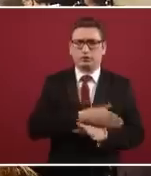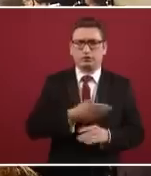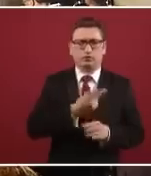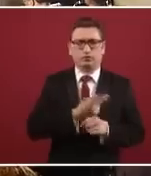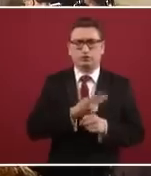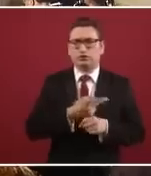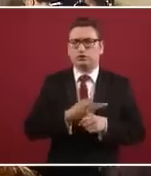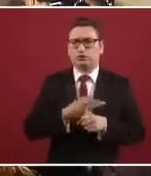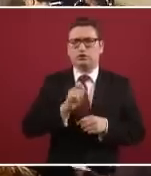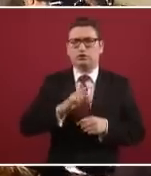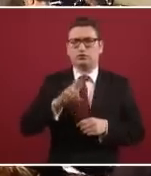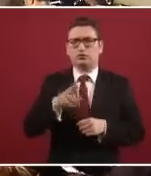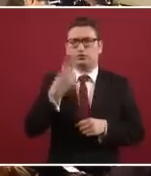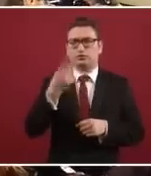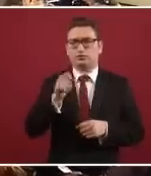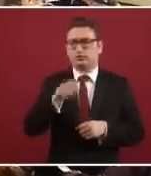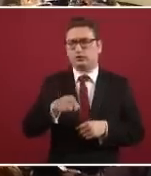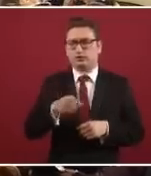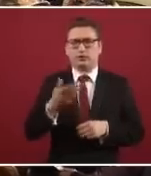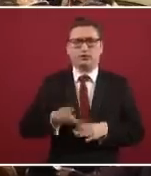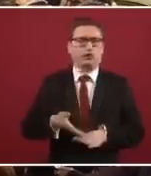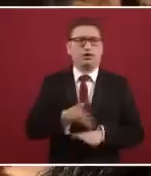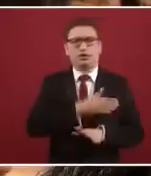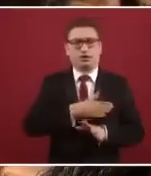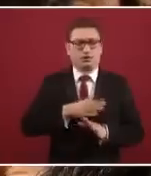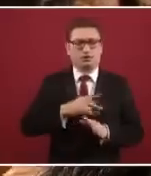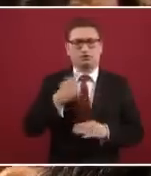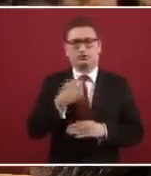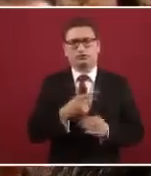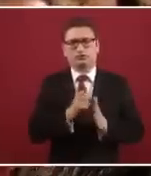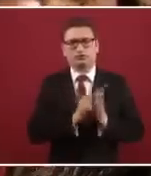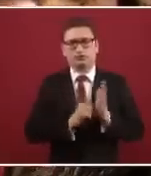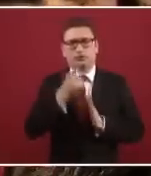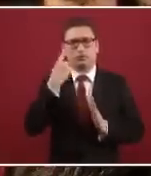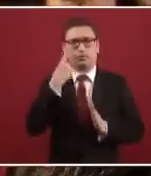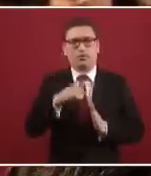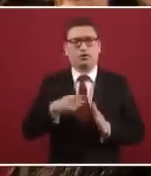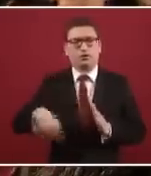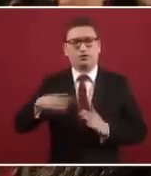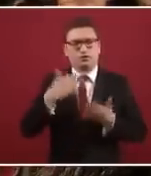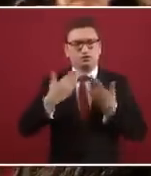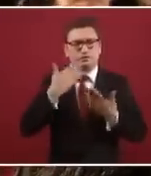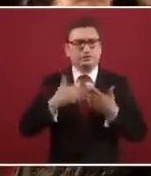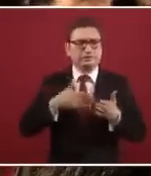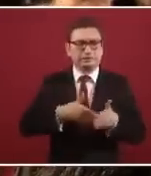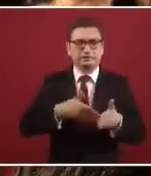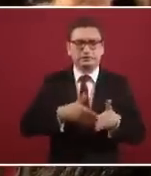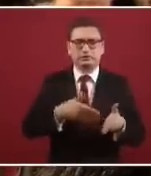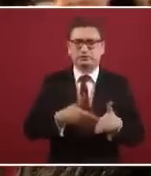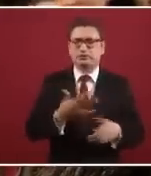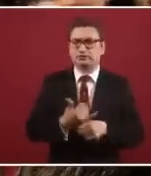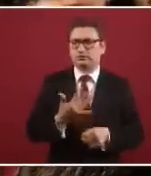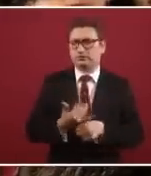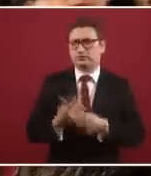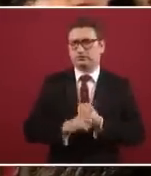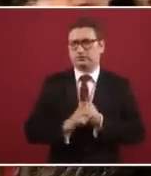con la universidad, que se diseñó en el pasado un esquema para frenarlos, ¿verdad? Desde ahí.